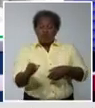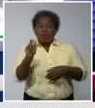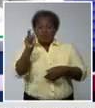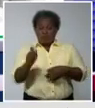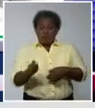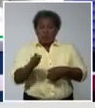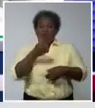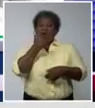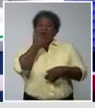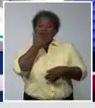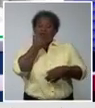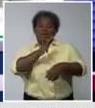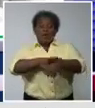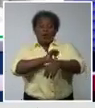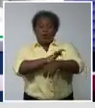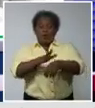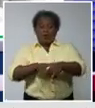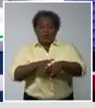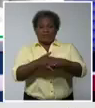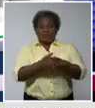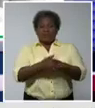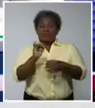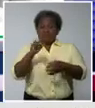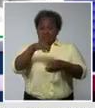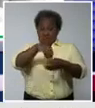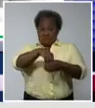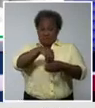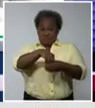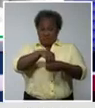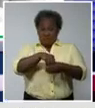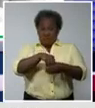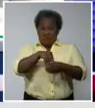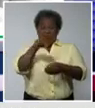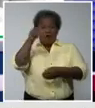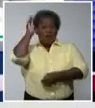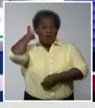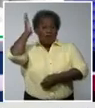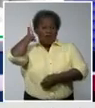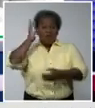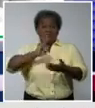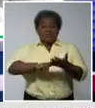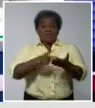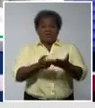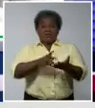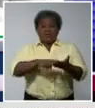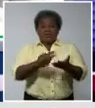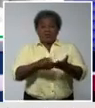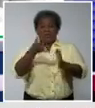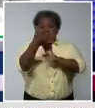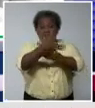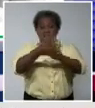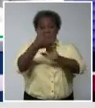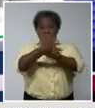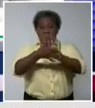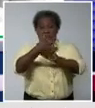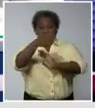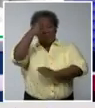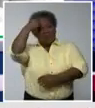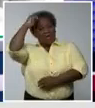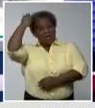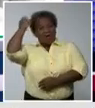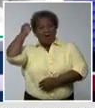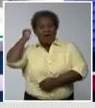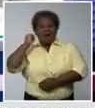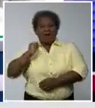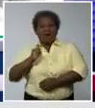la COVID-19. Se incorpora a nuestra transmisión la intérprete en lengua de señas, Ania Reigada,